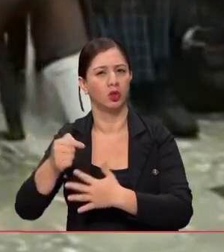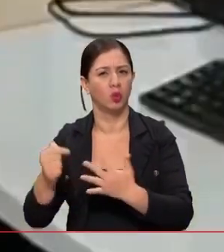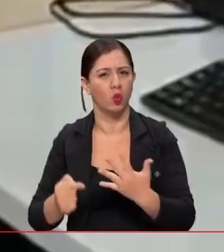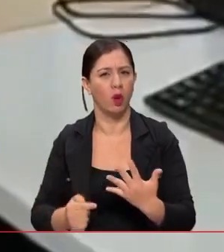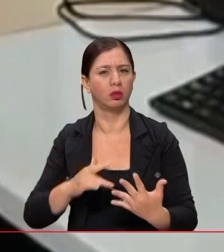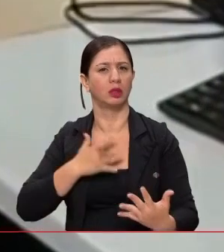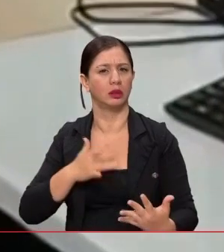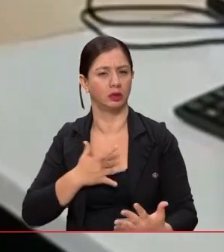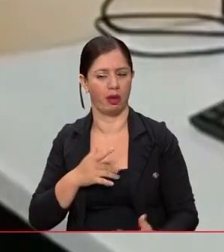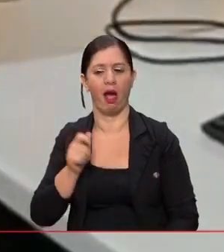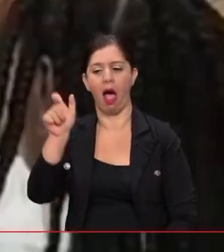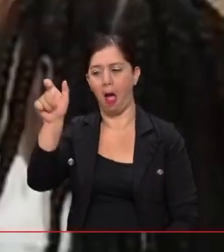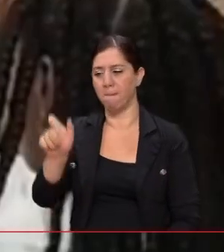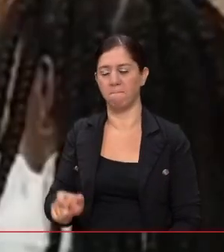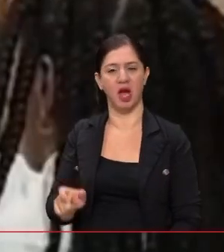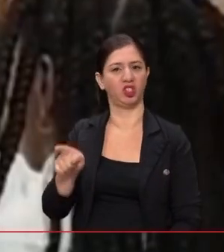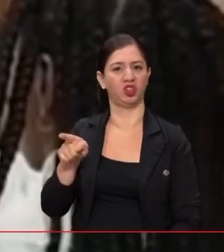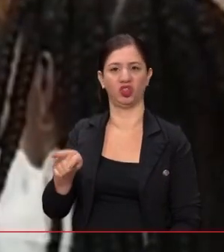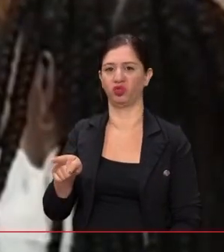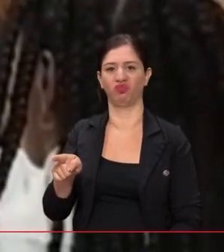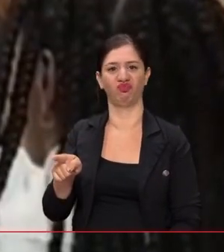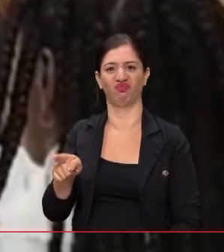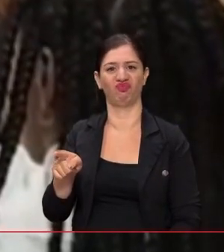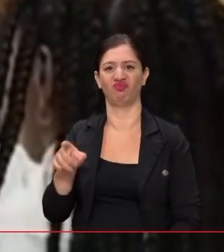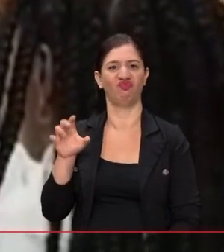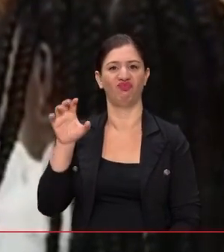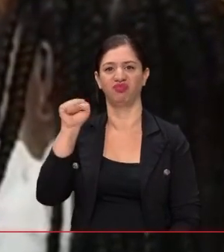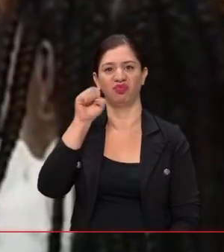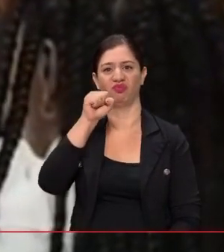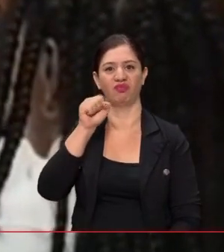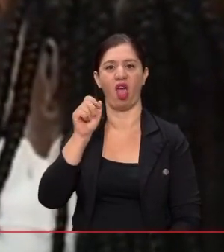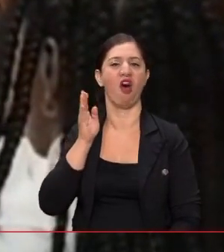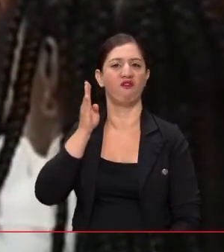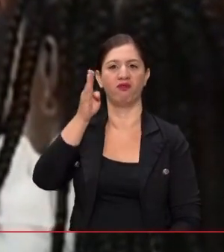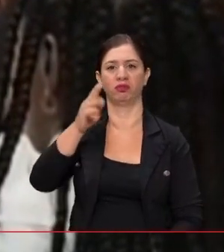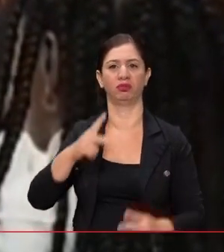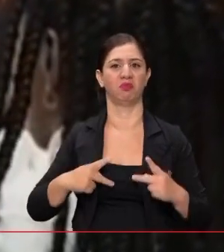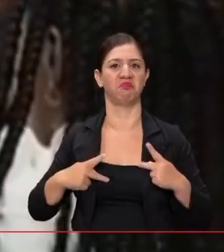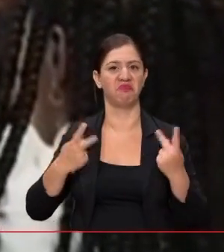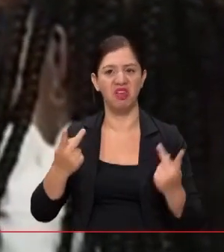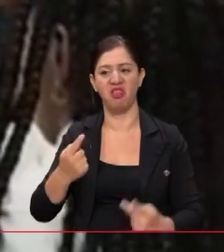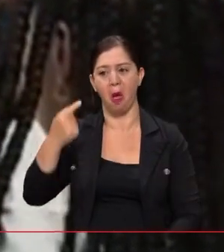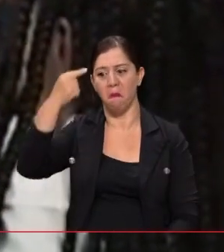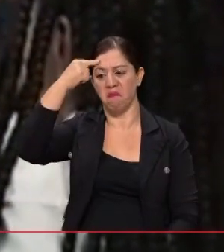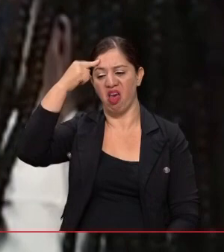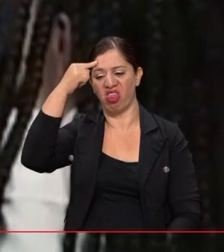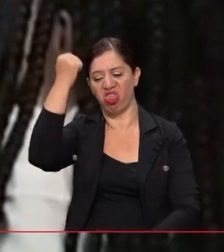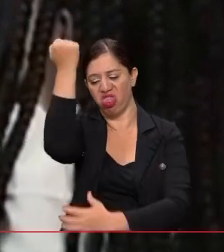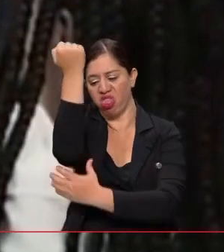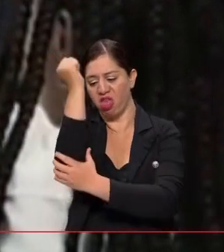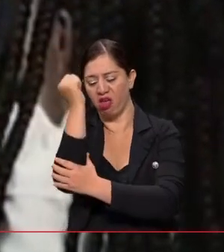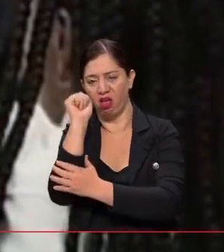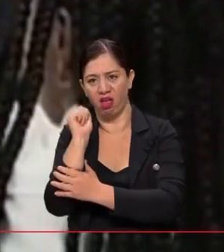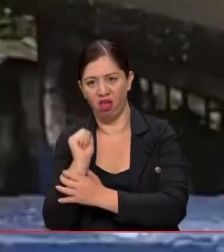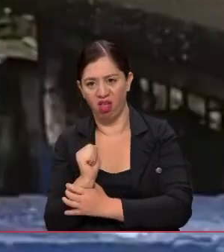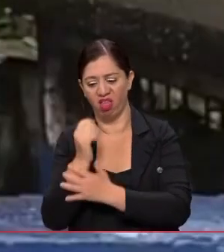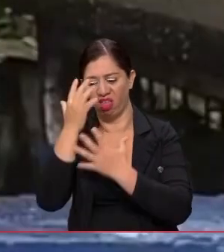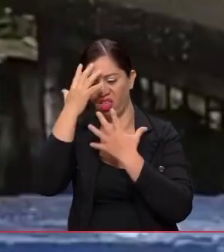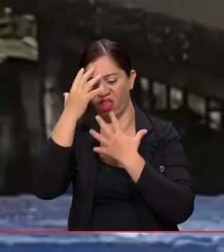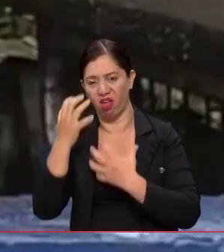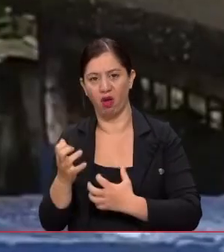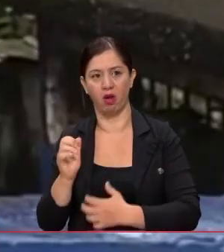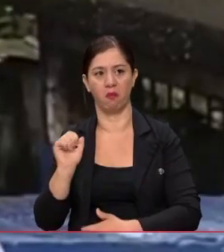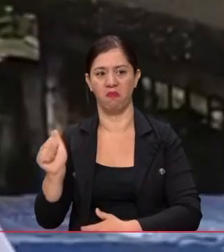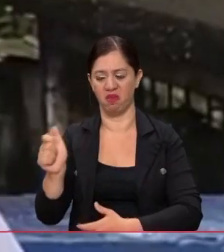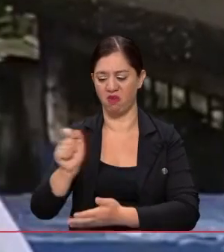que la persona no proyecte o no tenga identificado su proyecto de vida, que sienta desesperanza y de alguna manera escriba